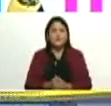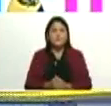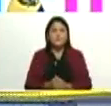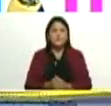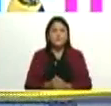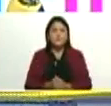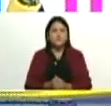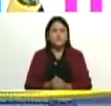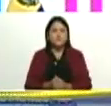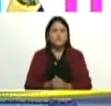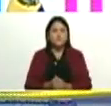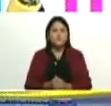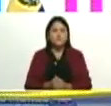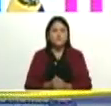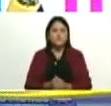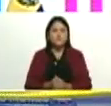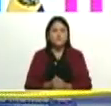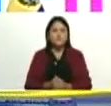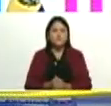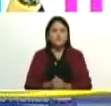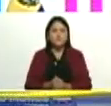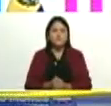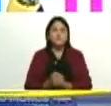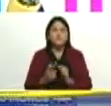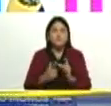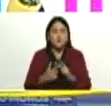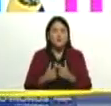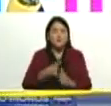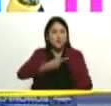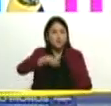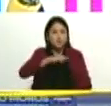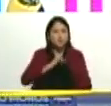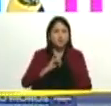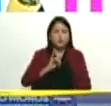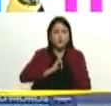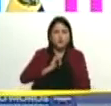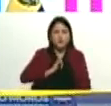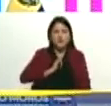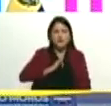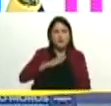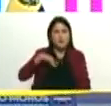avanzando en la construcción de una identidad que exprese toda esa diversidad,